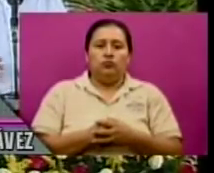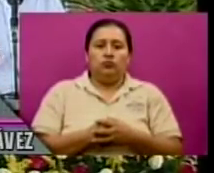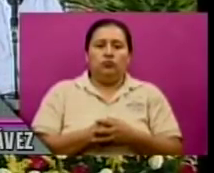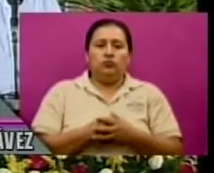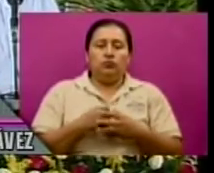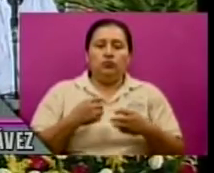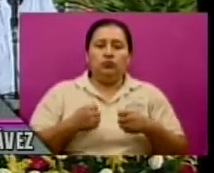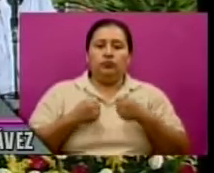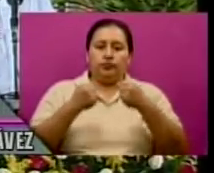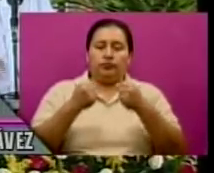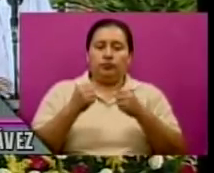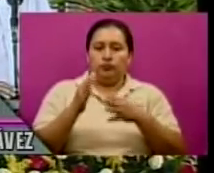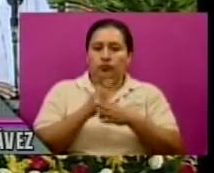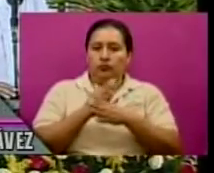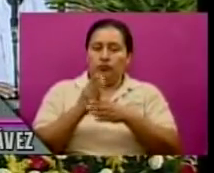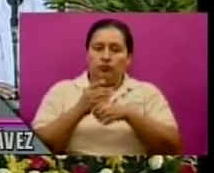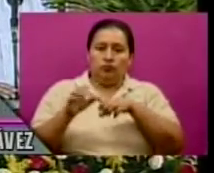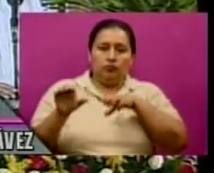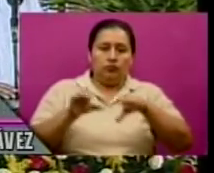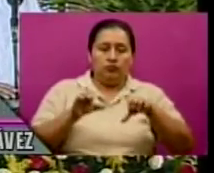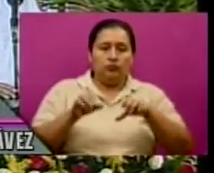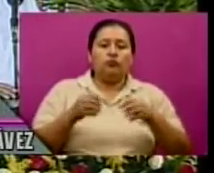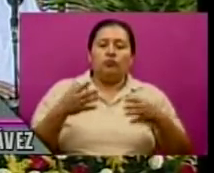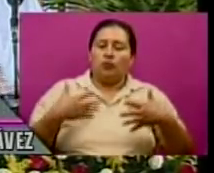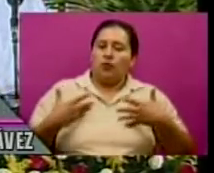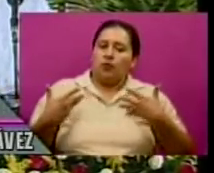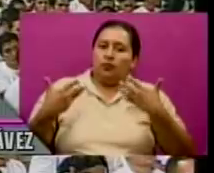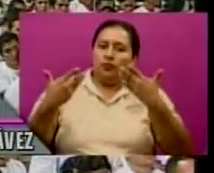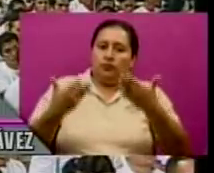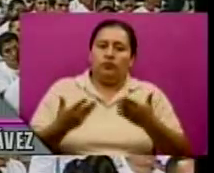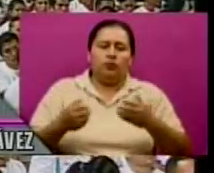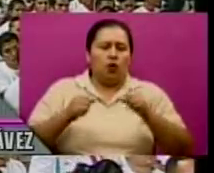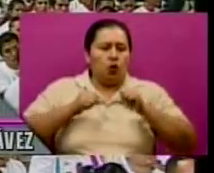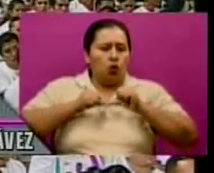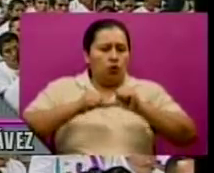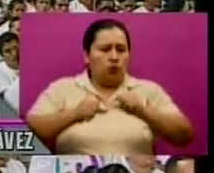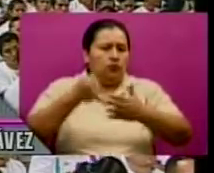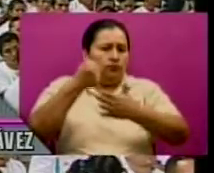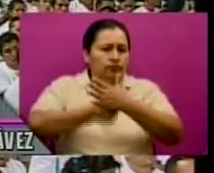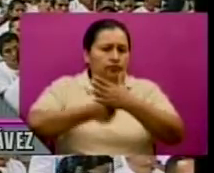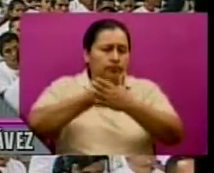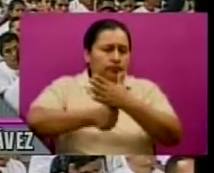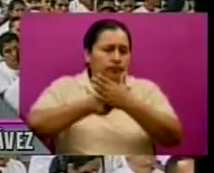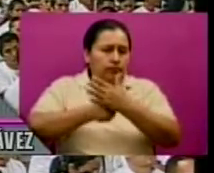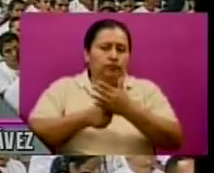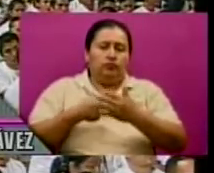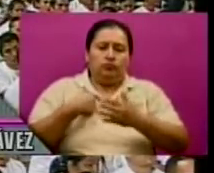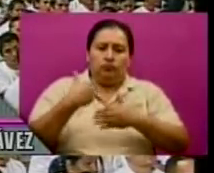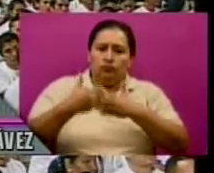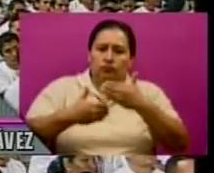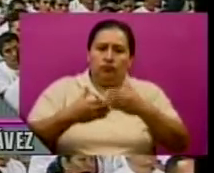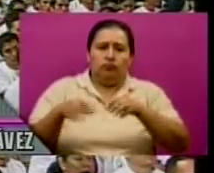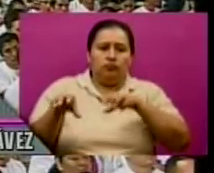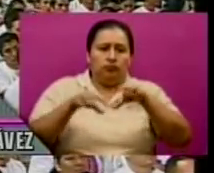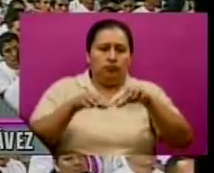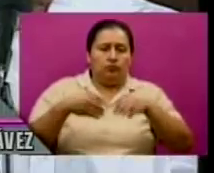con la fuerza de nuestra acción, estamos entregados de lleno a seguir librando estas batallas,